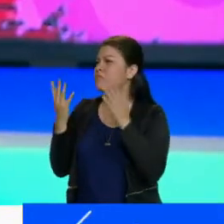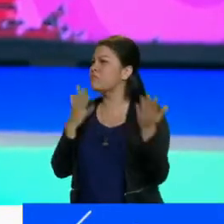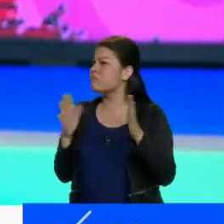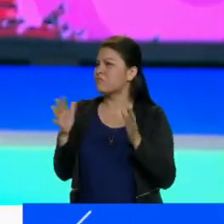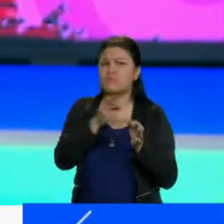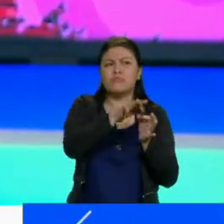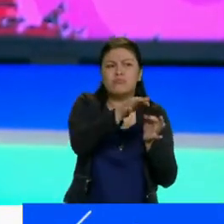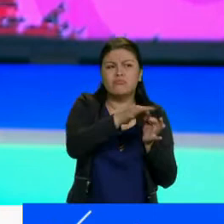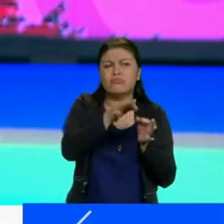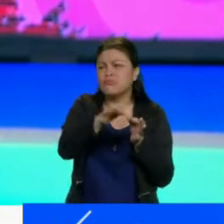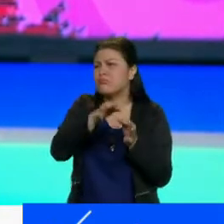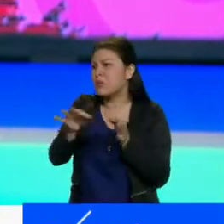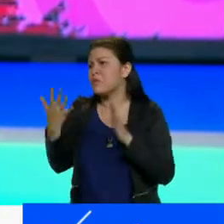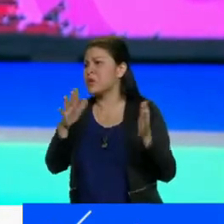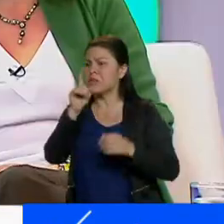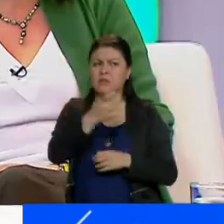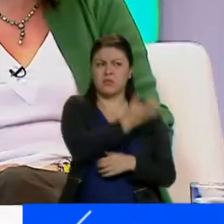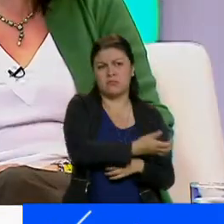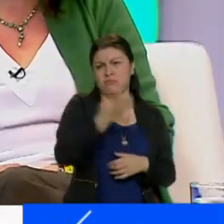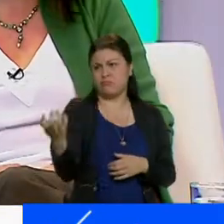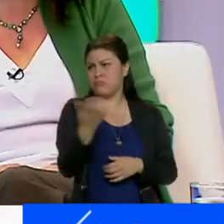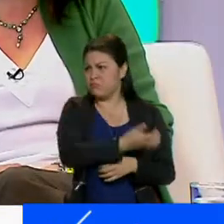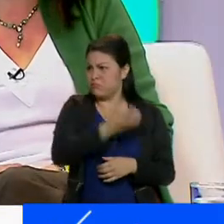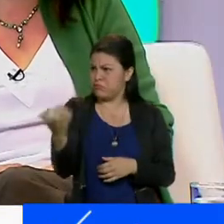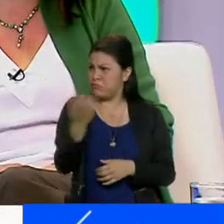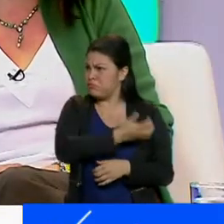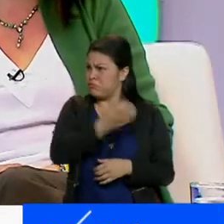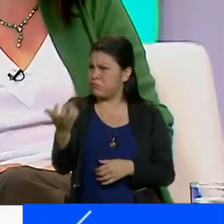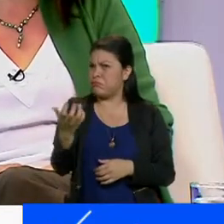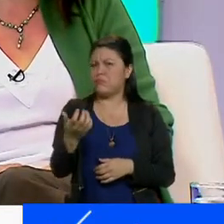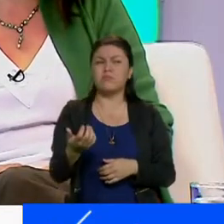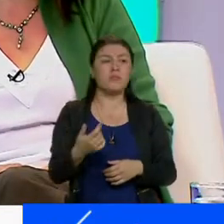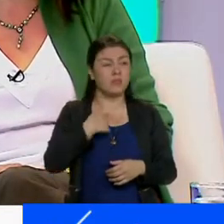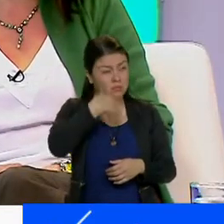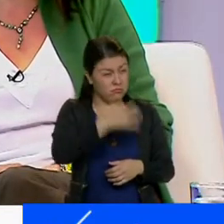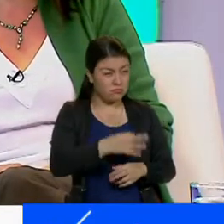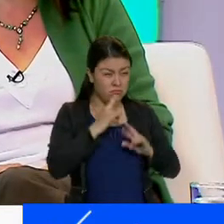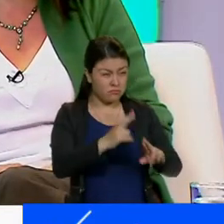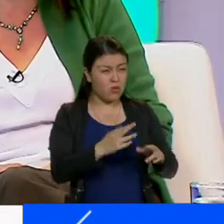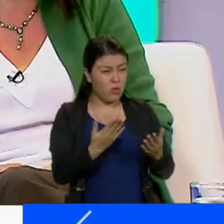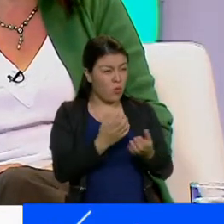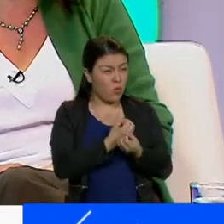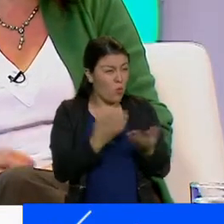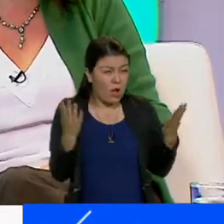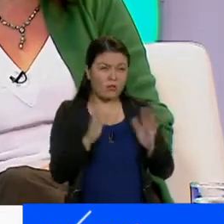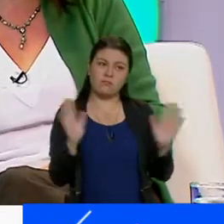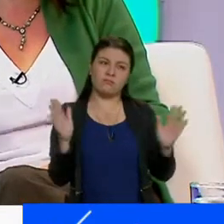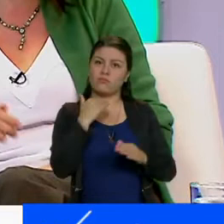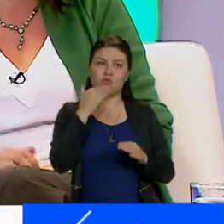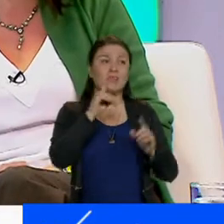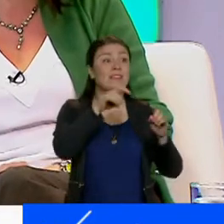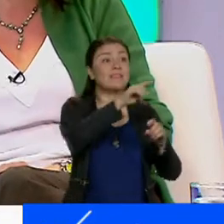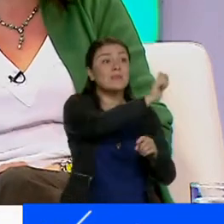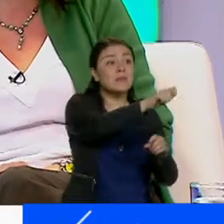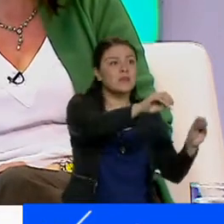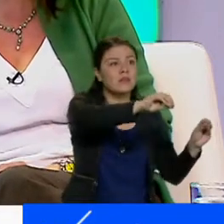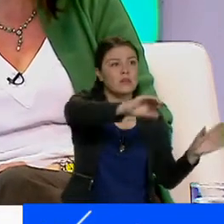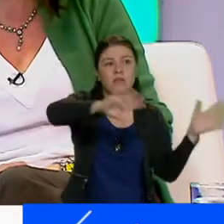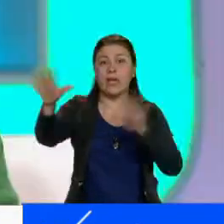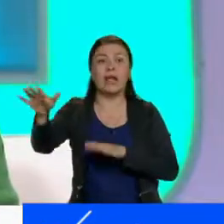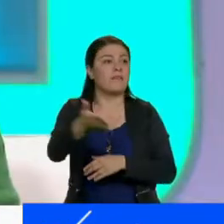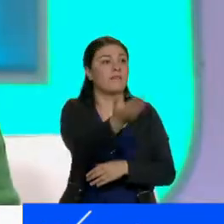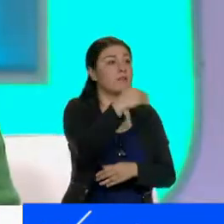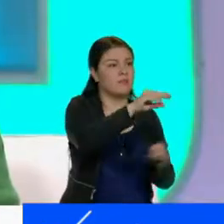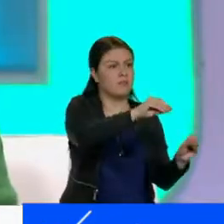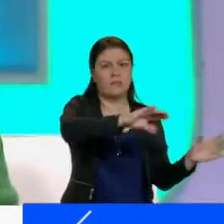que reubicar? No le puedo decir, no sé cuántas poblaciones habría que reubicar, pero creo que los análisis que usted está